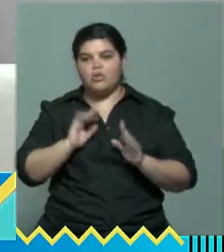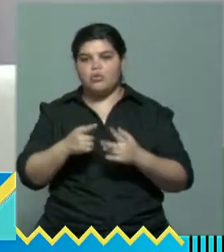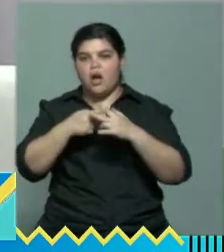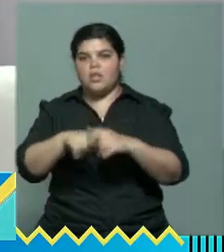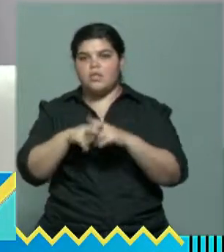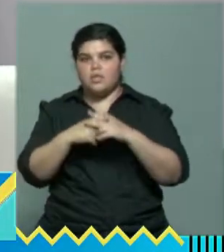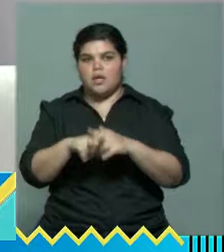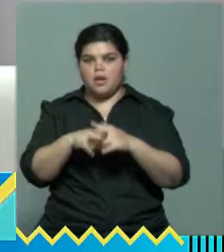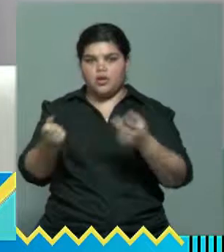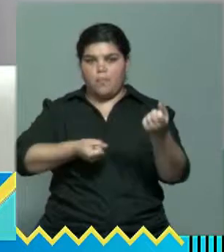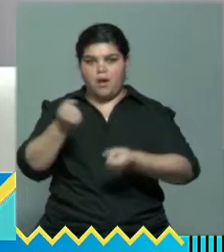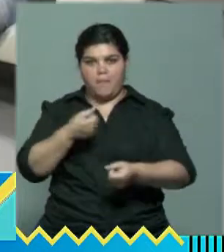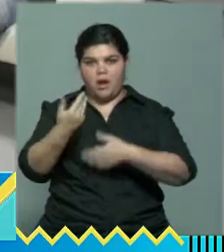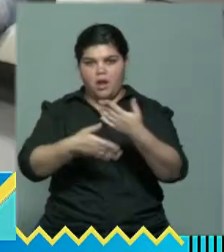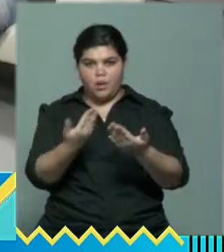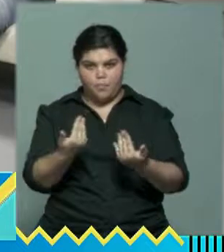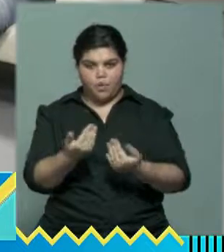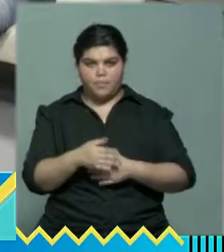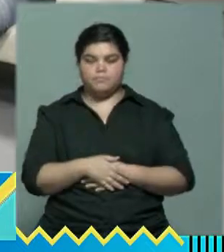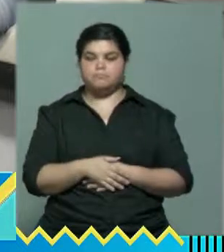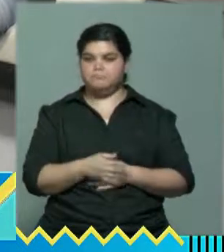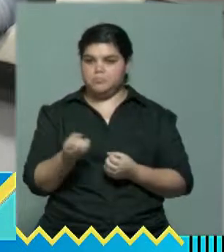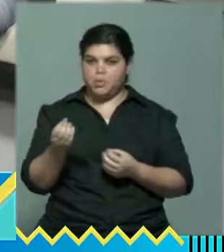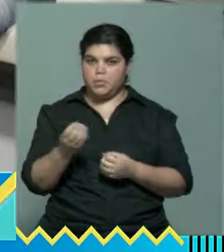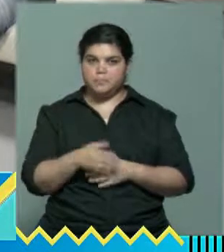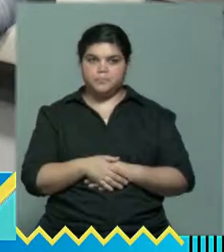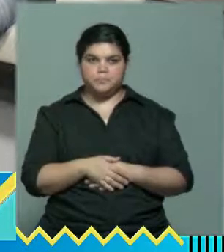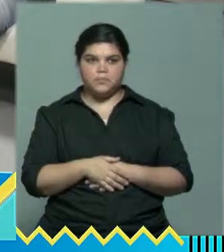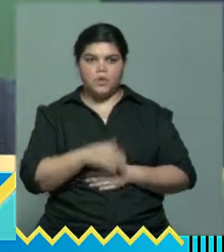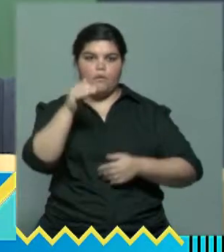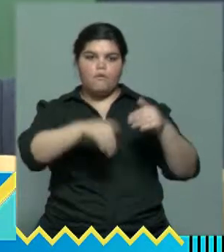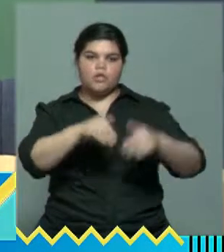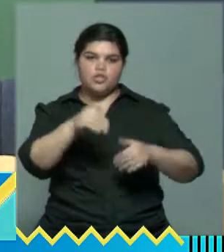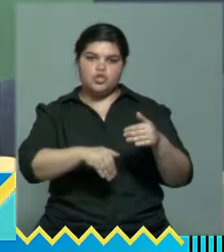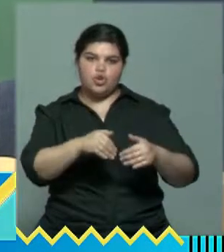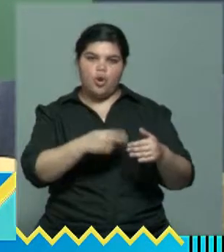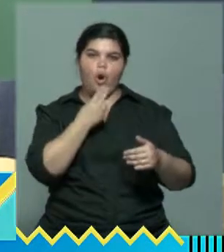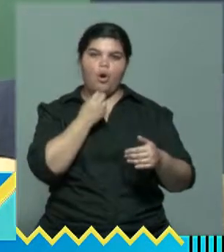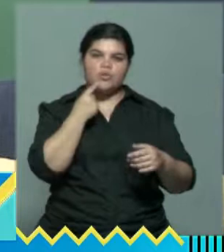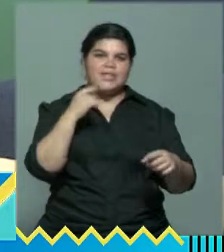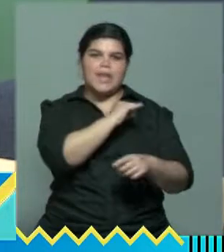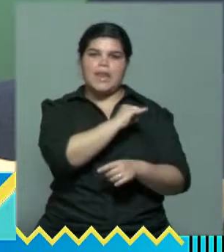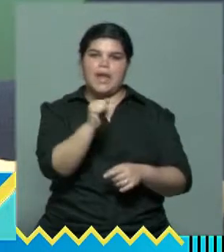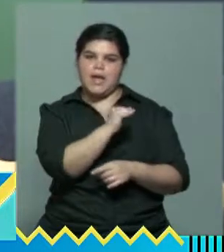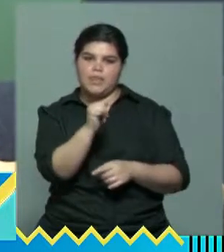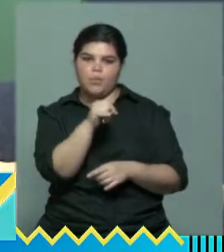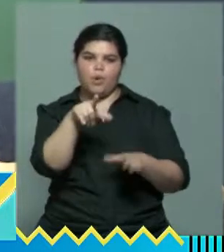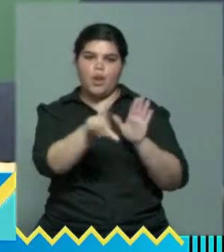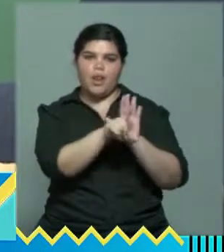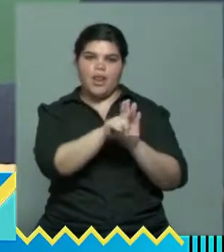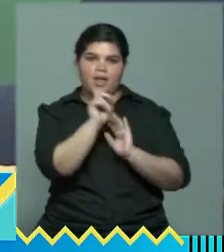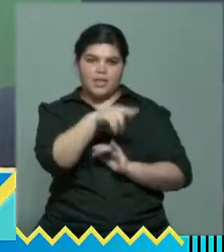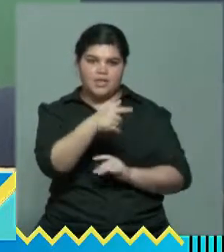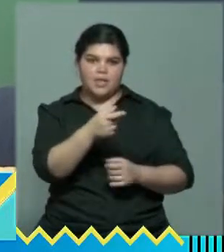para conducirse. Bien, dentro de la votación hubo 11 votos negativos para esta nueva ley de